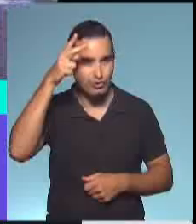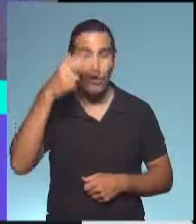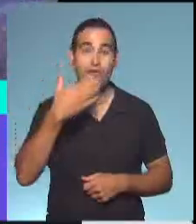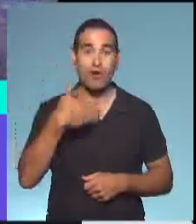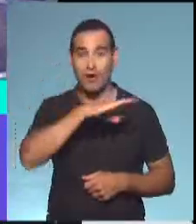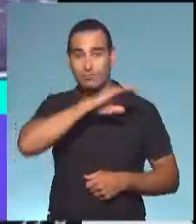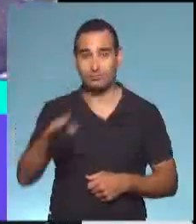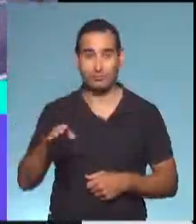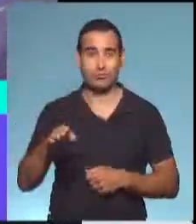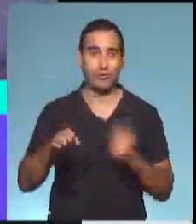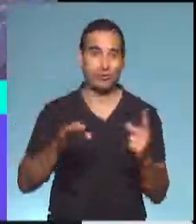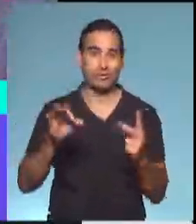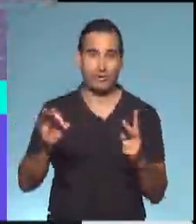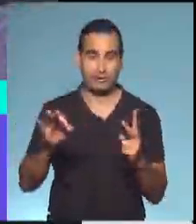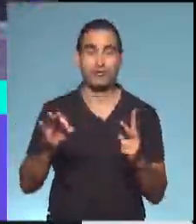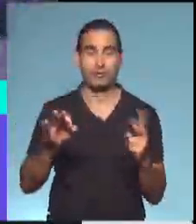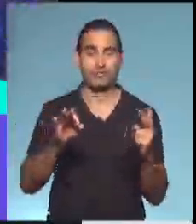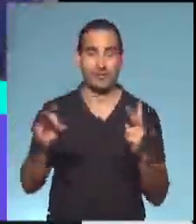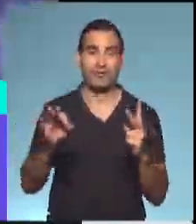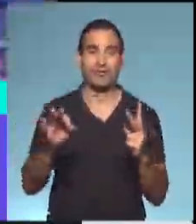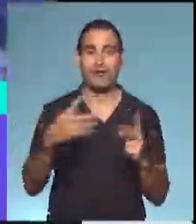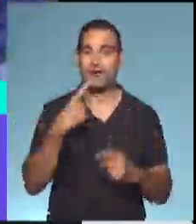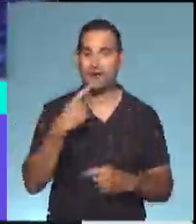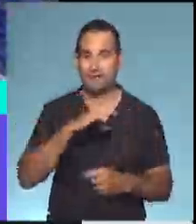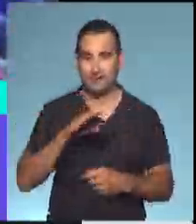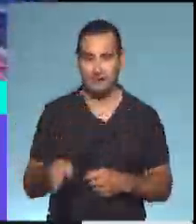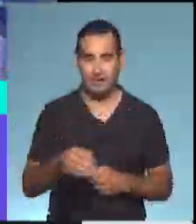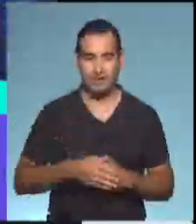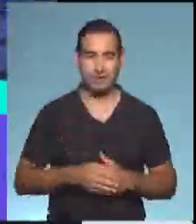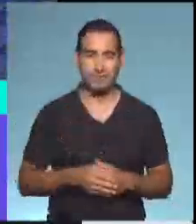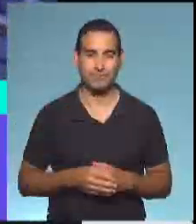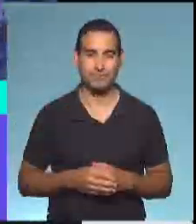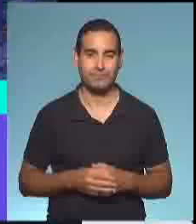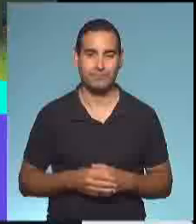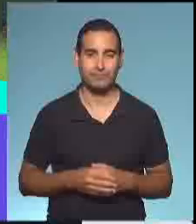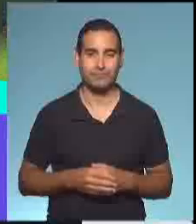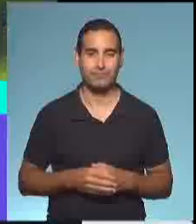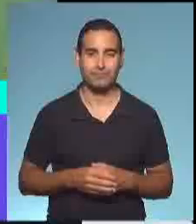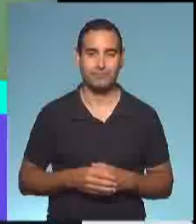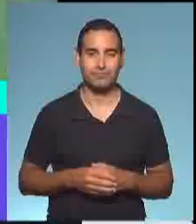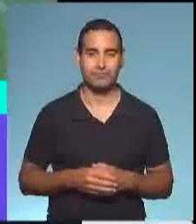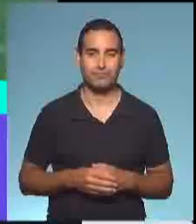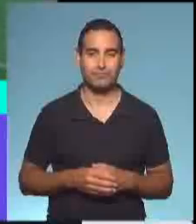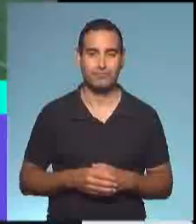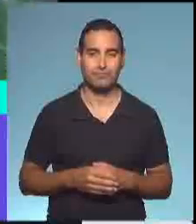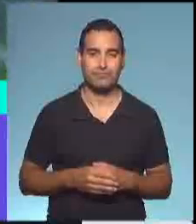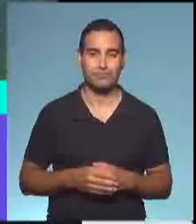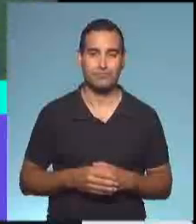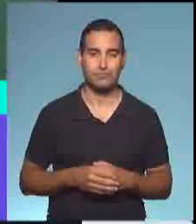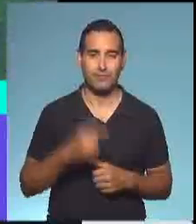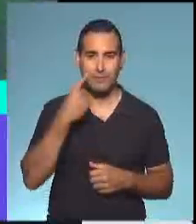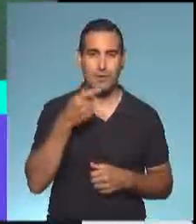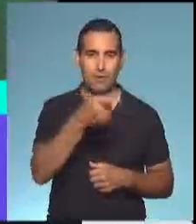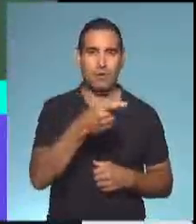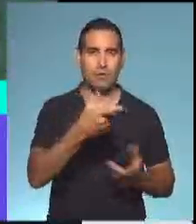ganó 2-0 al Millonario, con el relato de Mauro Viale de fondo. Y vos fijate que la pelota la